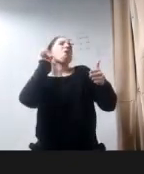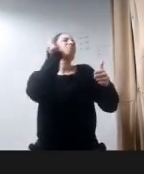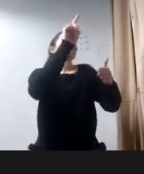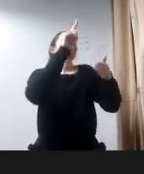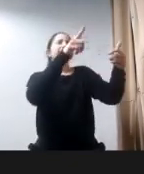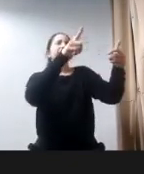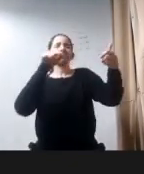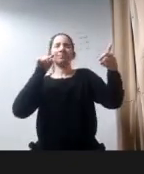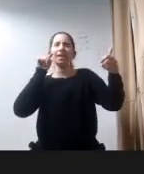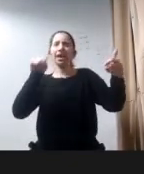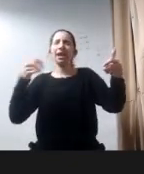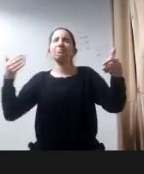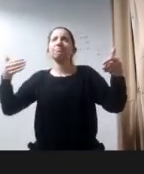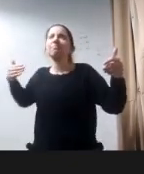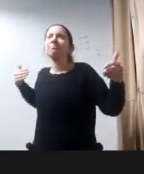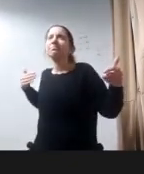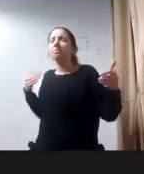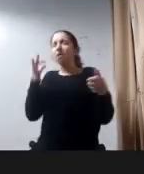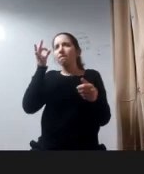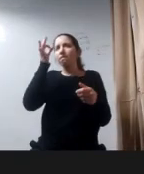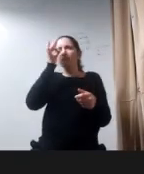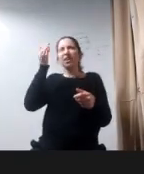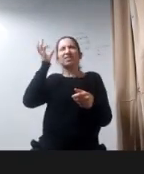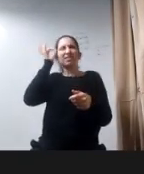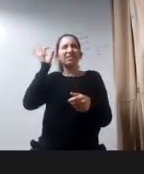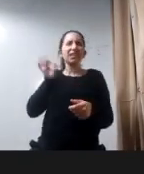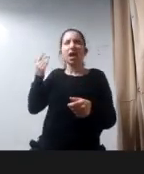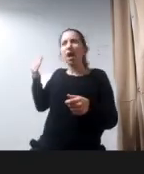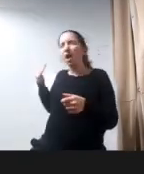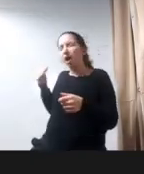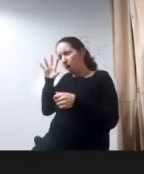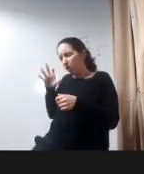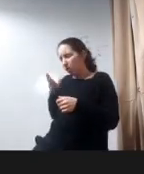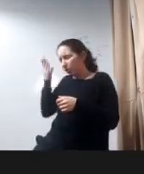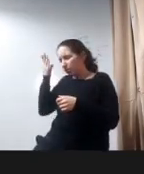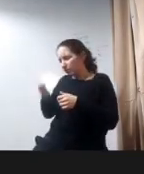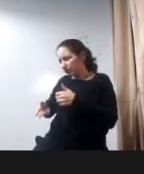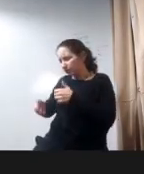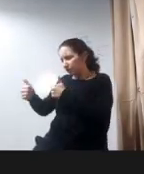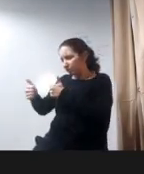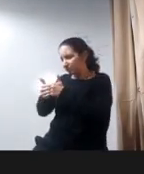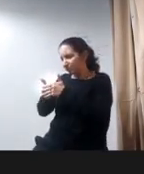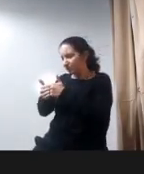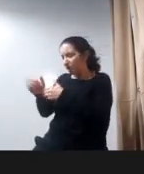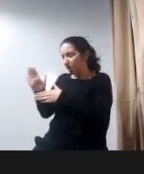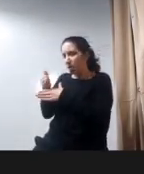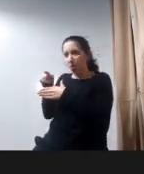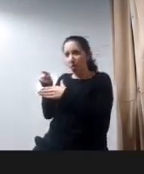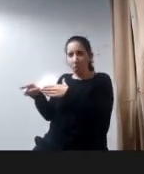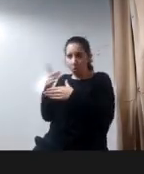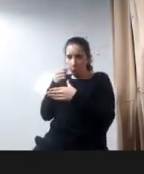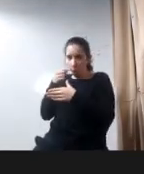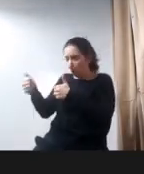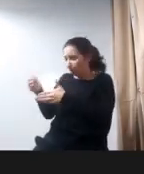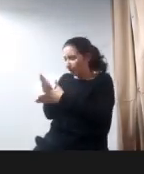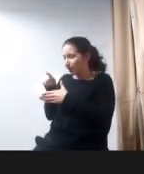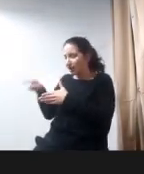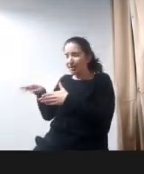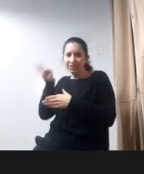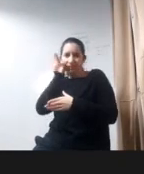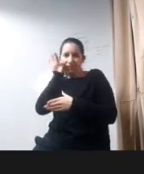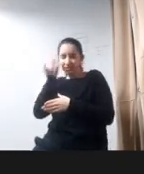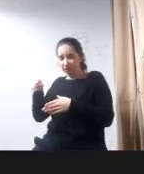20 años, 30 años, no me acuerdo cuánto, que cuando su novio se estaba muriendo por complicaciones vinculadas al